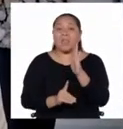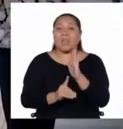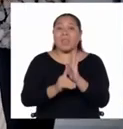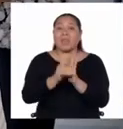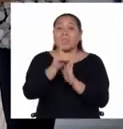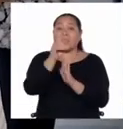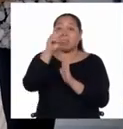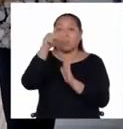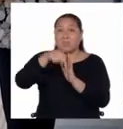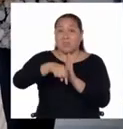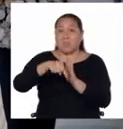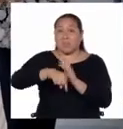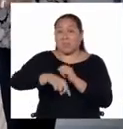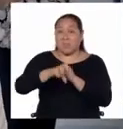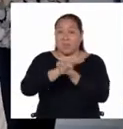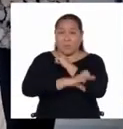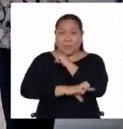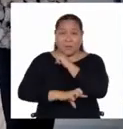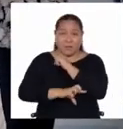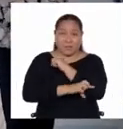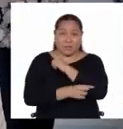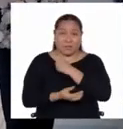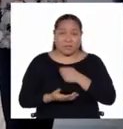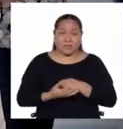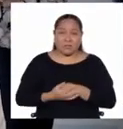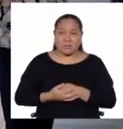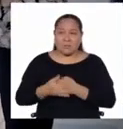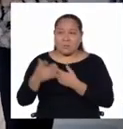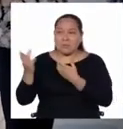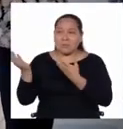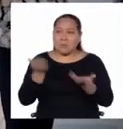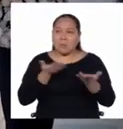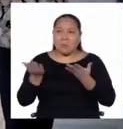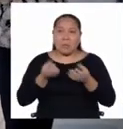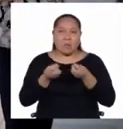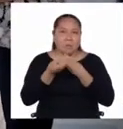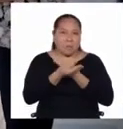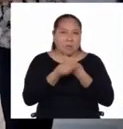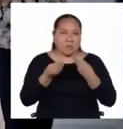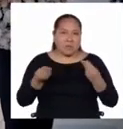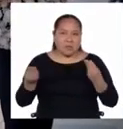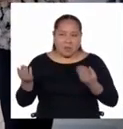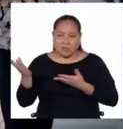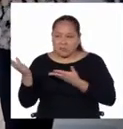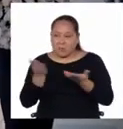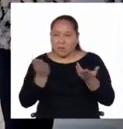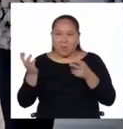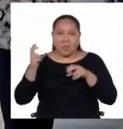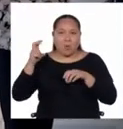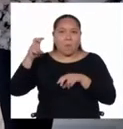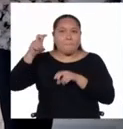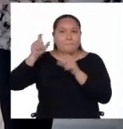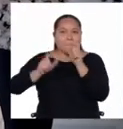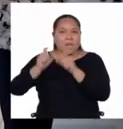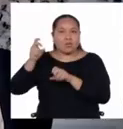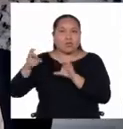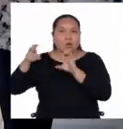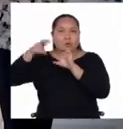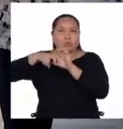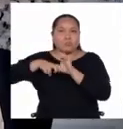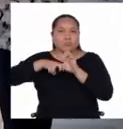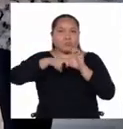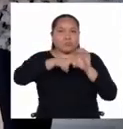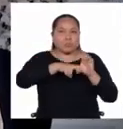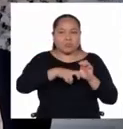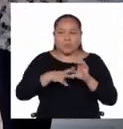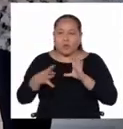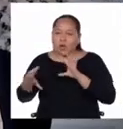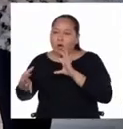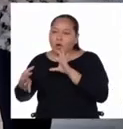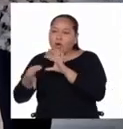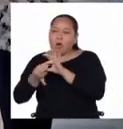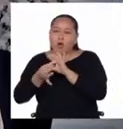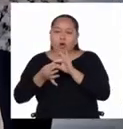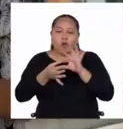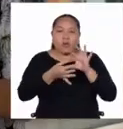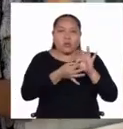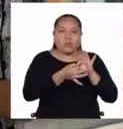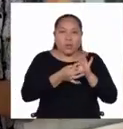de nuestro país? Transportando mercancías, personas, conectando ciudades y